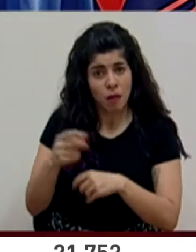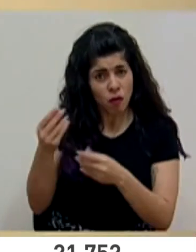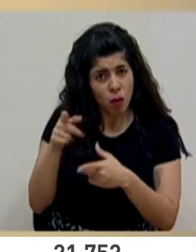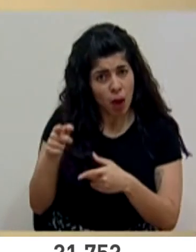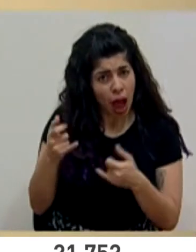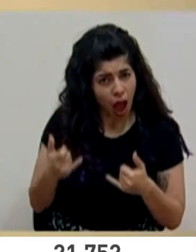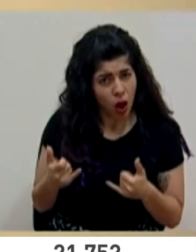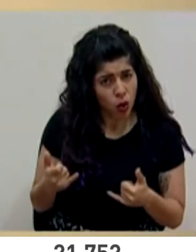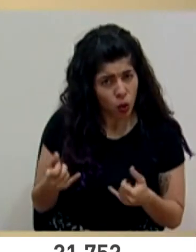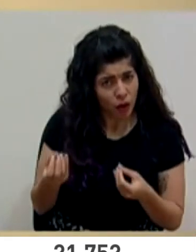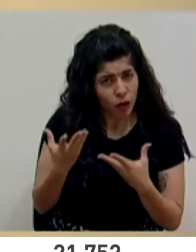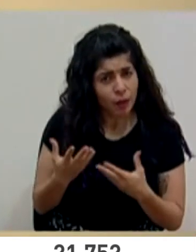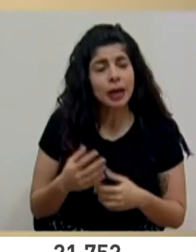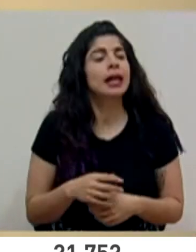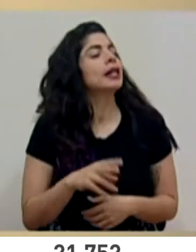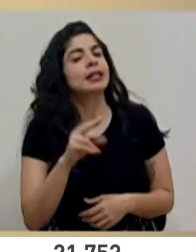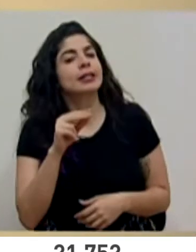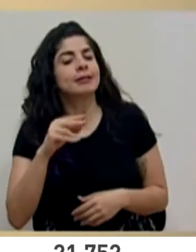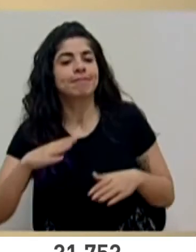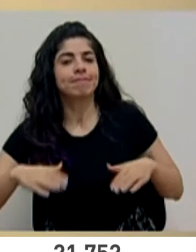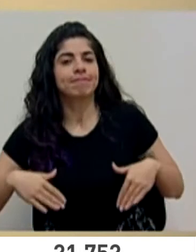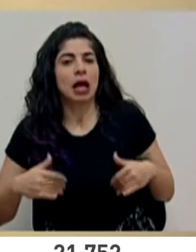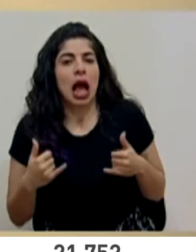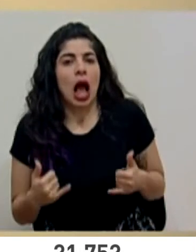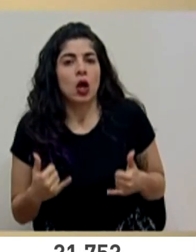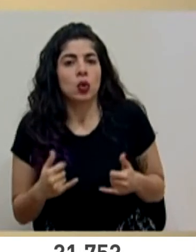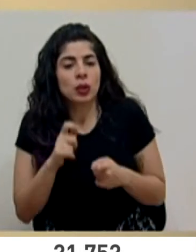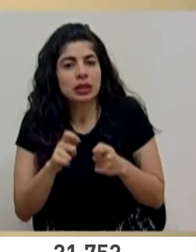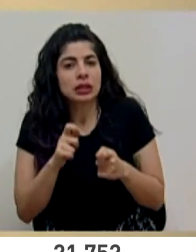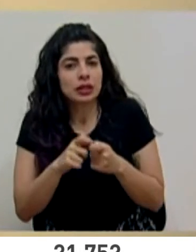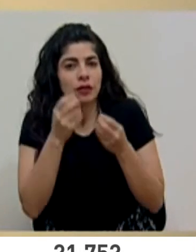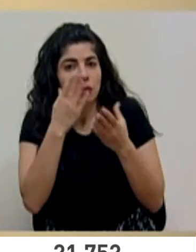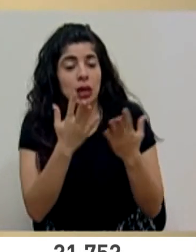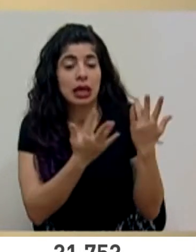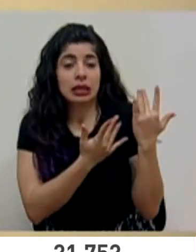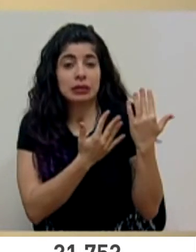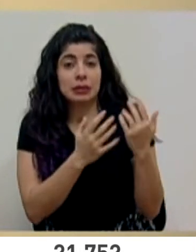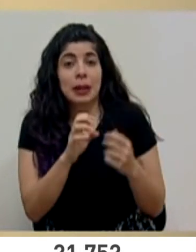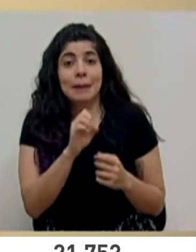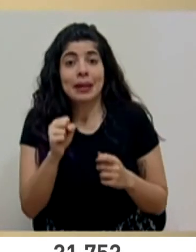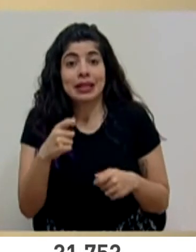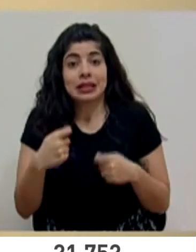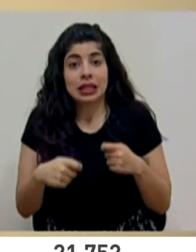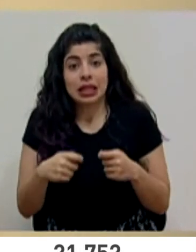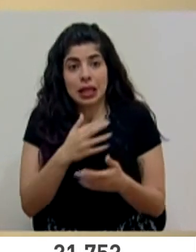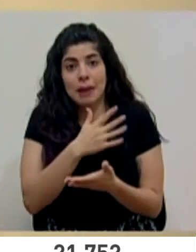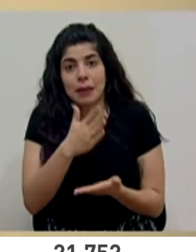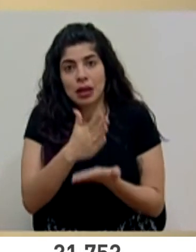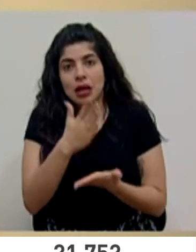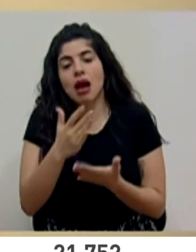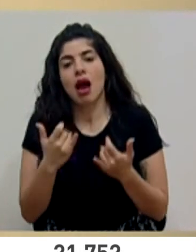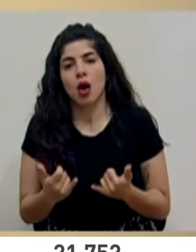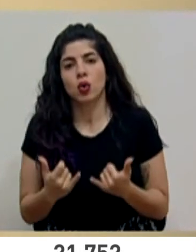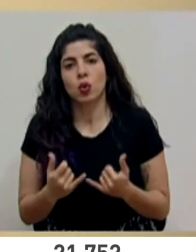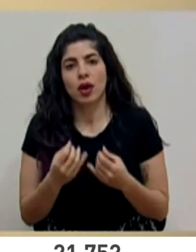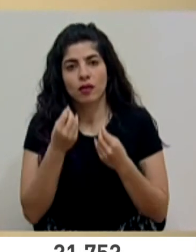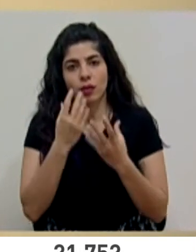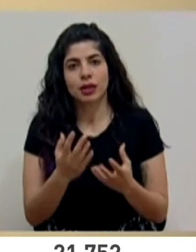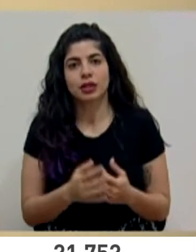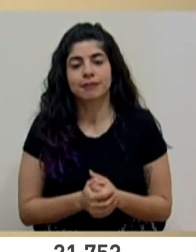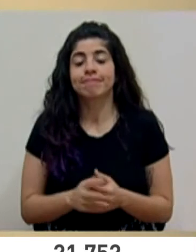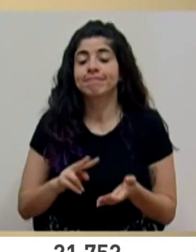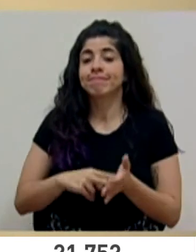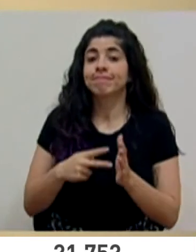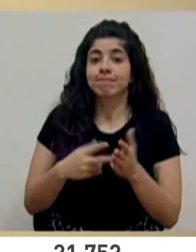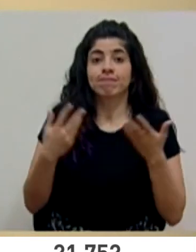actualizado? No, aún no se ha podido actualizar el dato. Se espera tener en el mes de septiembre actualizado. Damos